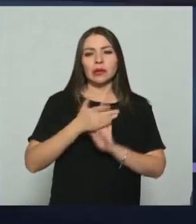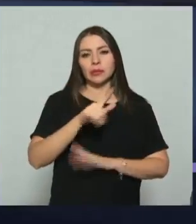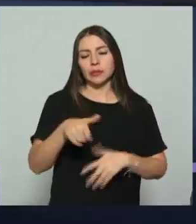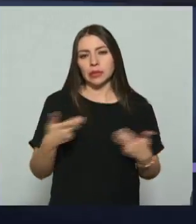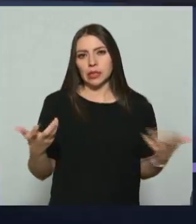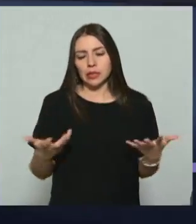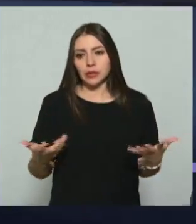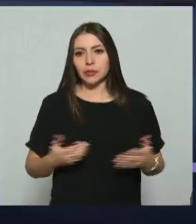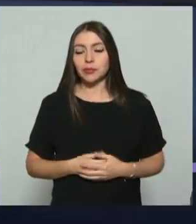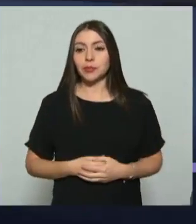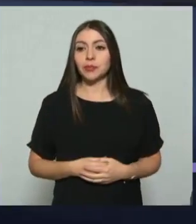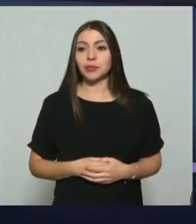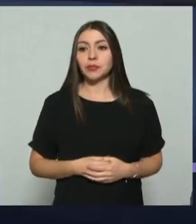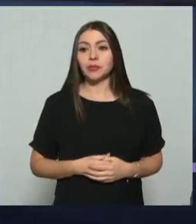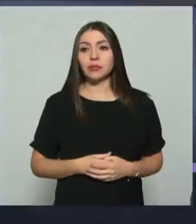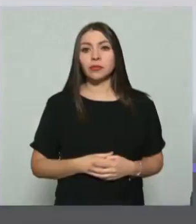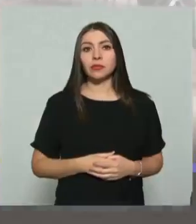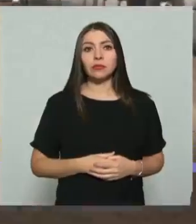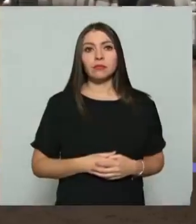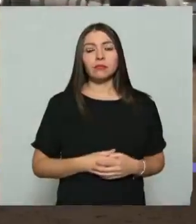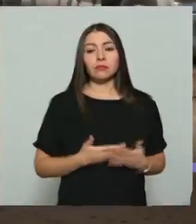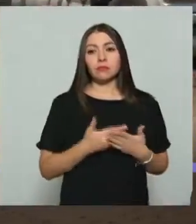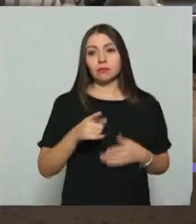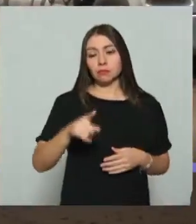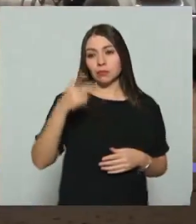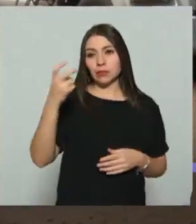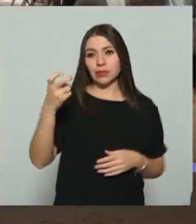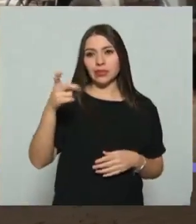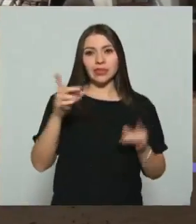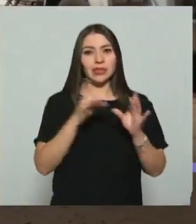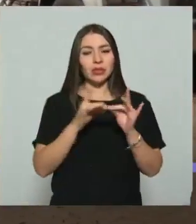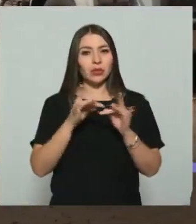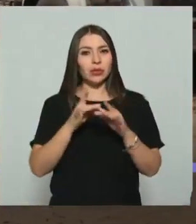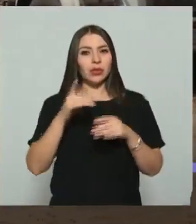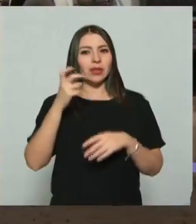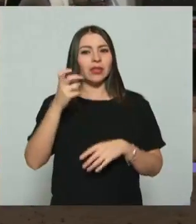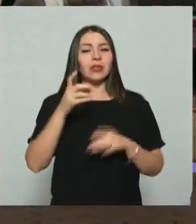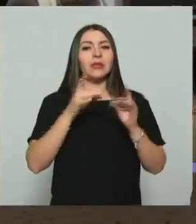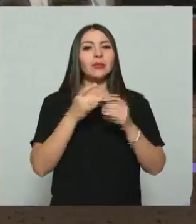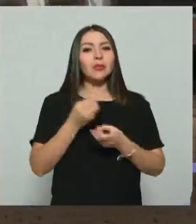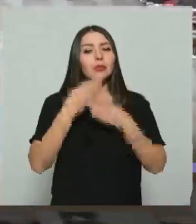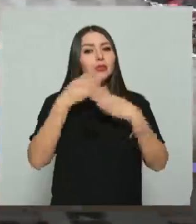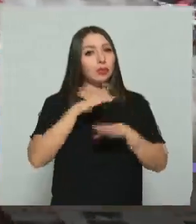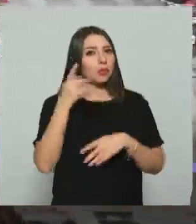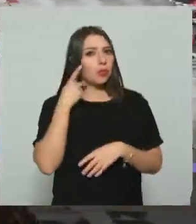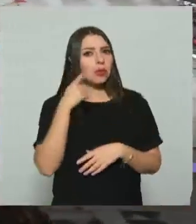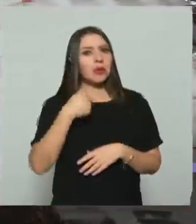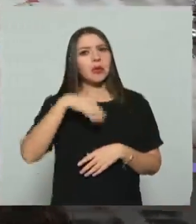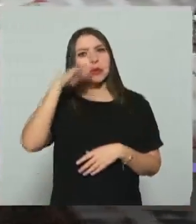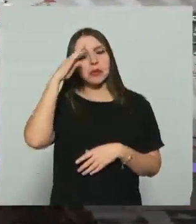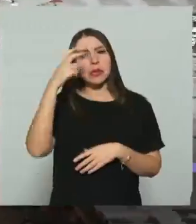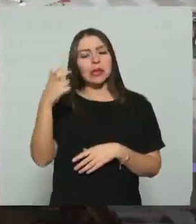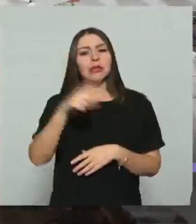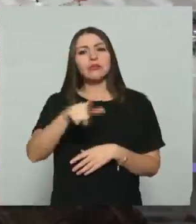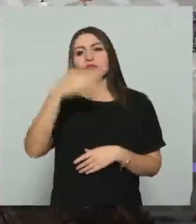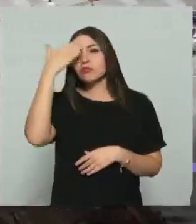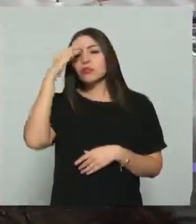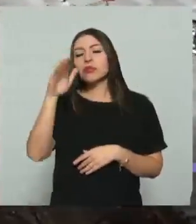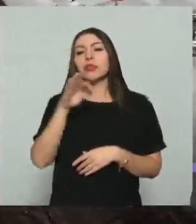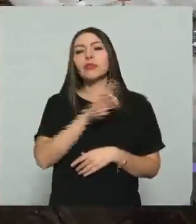Entonces, ¿atribuyes estas declaraciones políticas? Atribuyo a esas declaraciones a un desconocimiento de las etapas en las que se están.